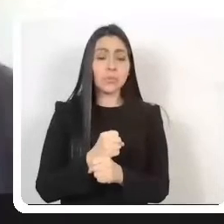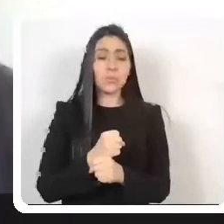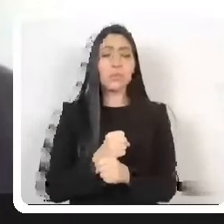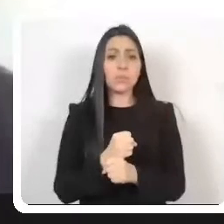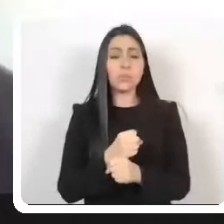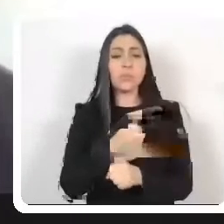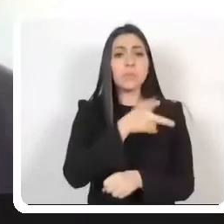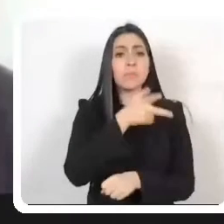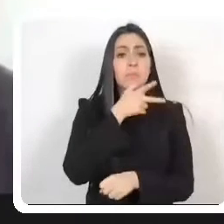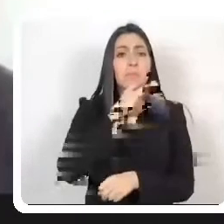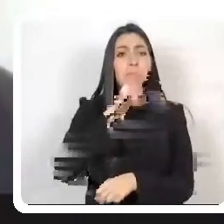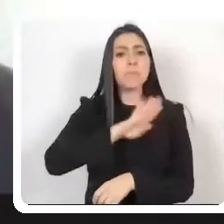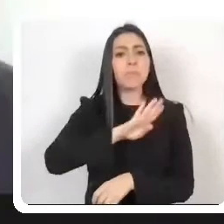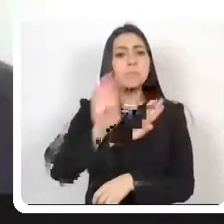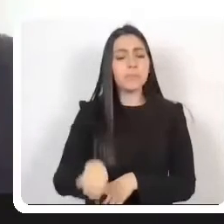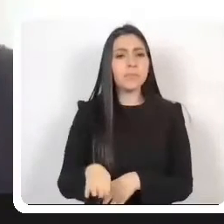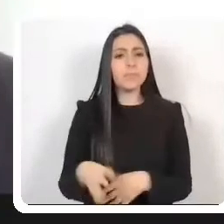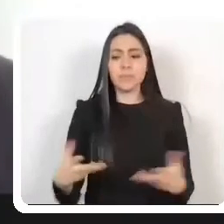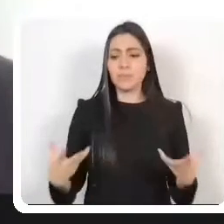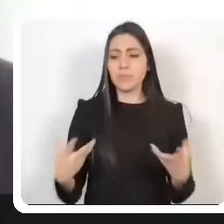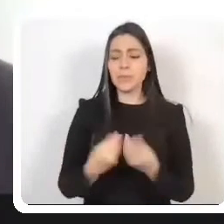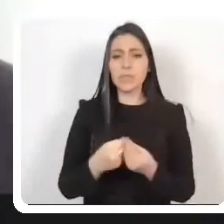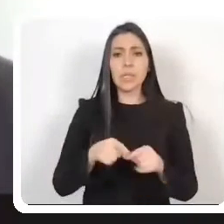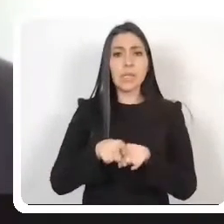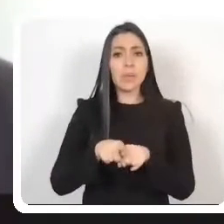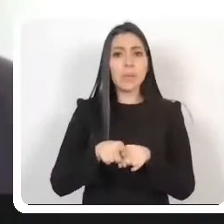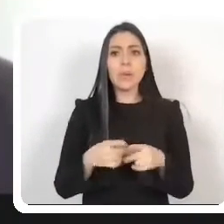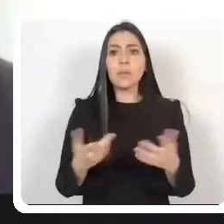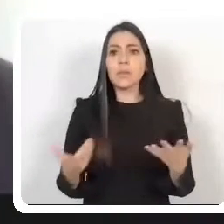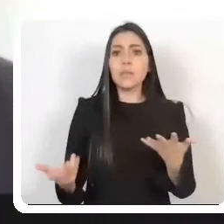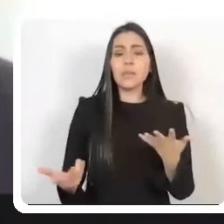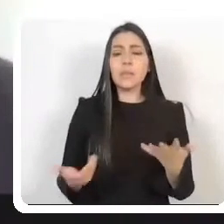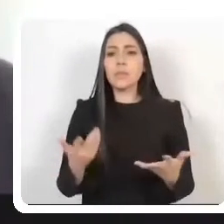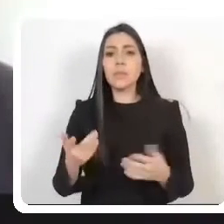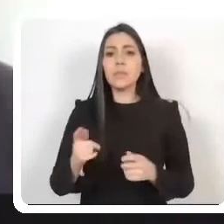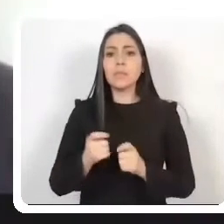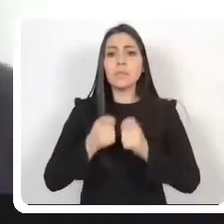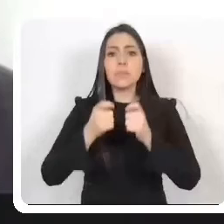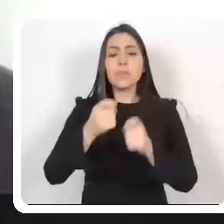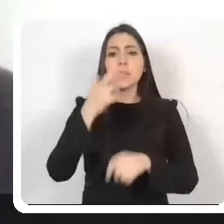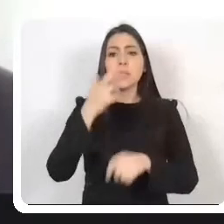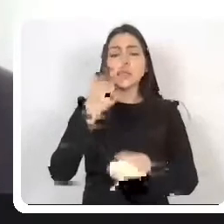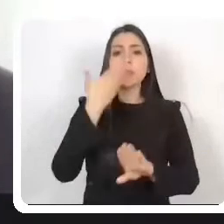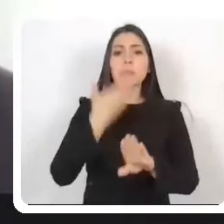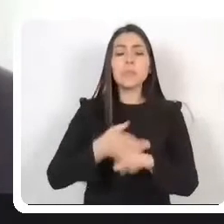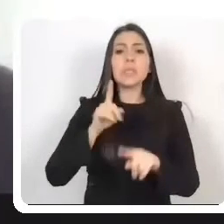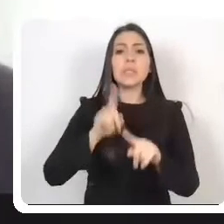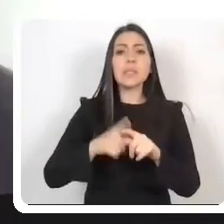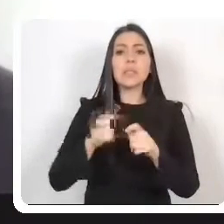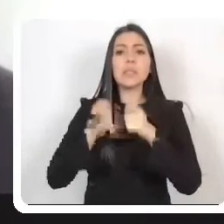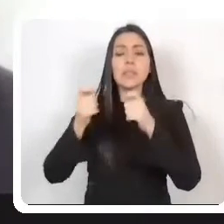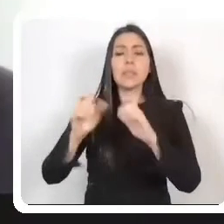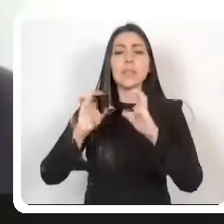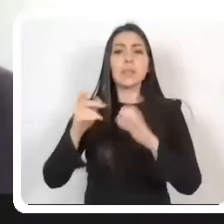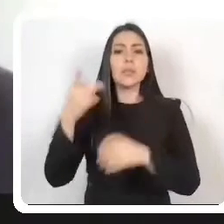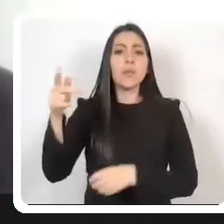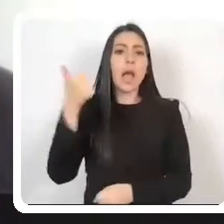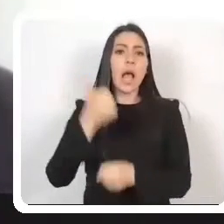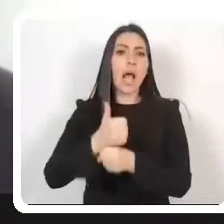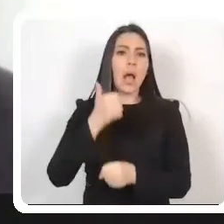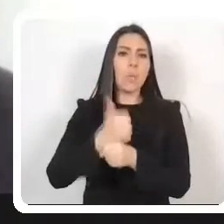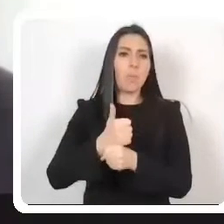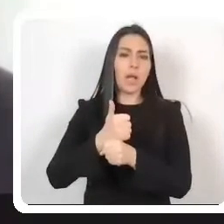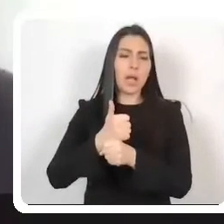hermanas, recayendo la tutela primeramente en sus abuelos paternos y posteriormente en su